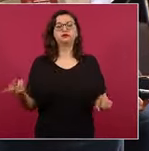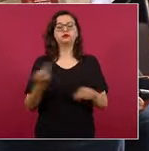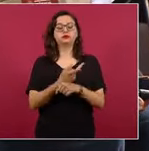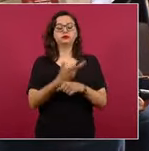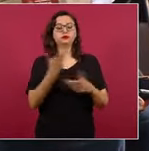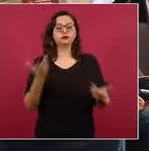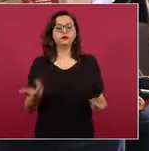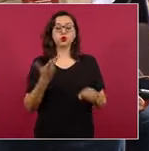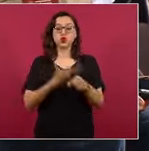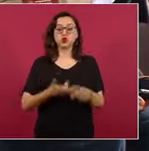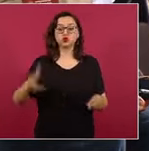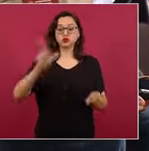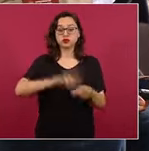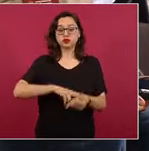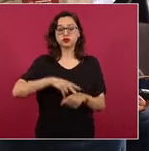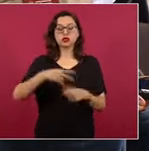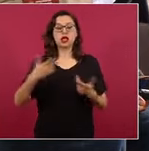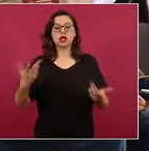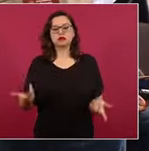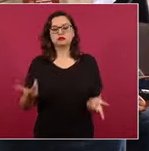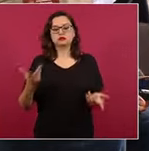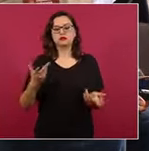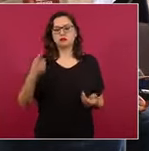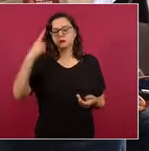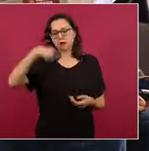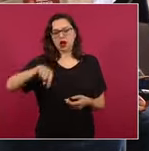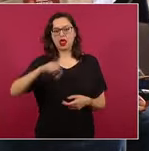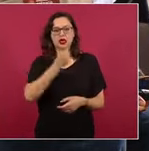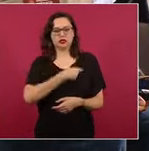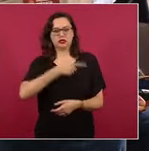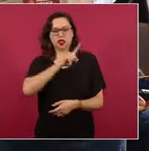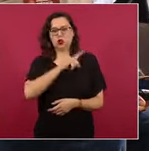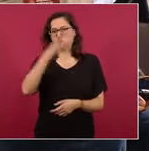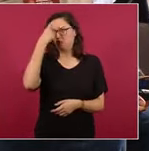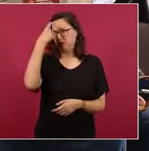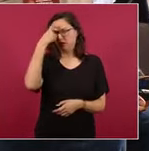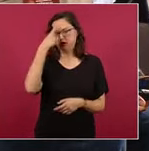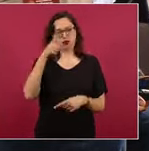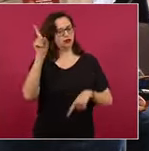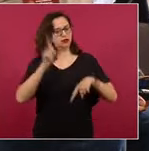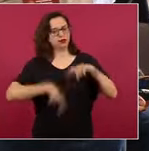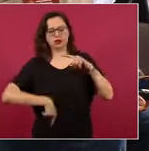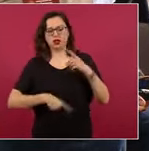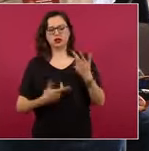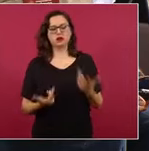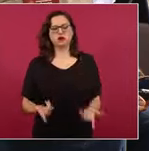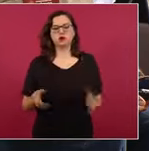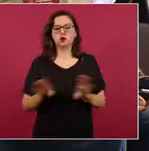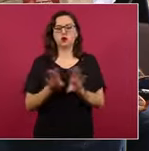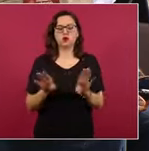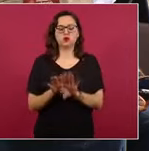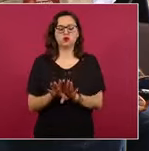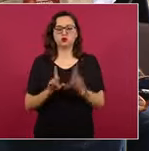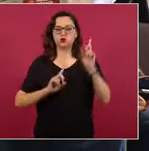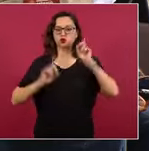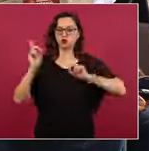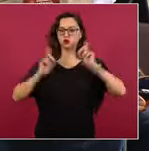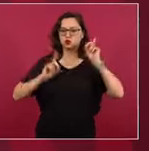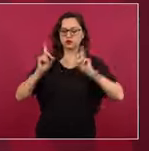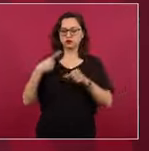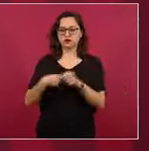hospitales psiquiátricos o cómo va a ser la atención, porque hay esta duda de los que tienen enfermedades mentales.